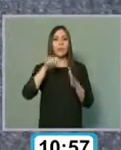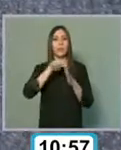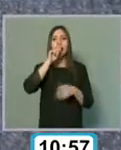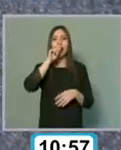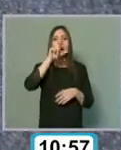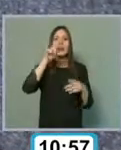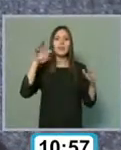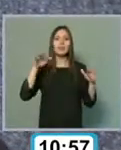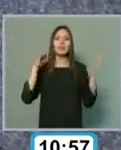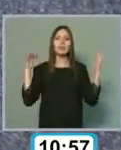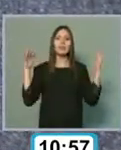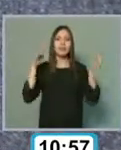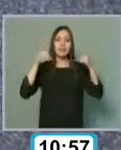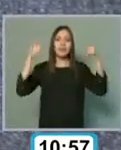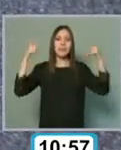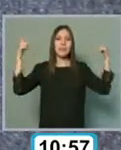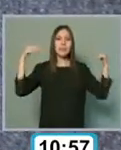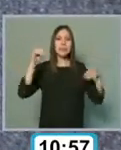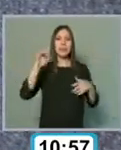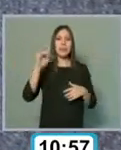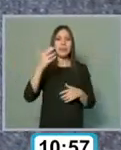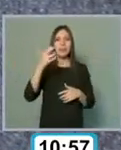sí, señor. ¿Tus redes sociales, mi amor? Claro que sí.